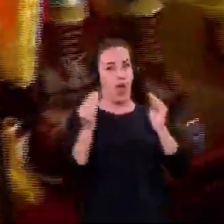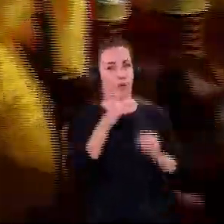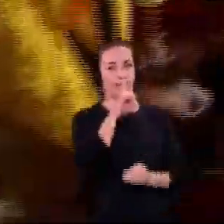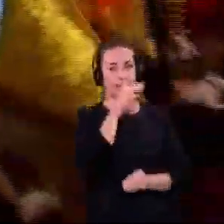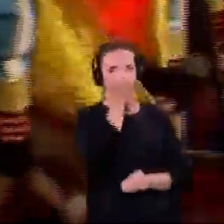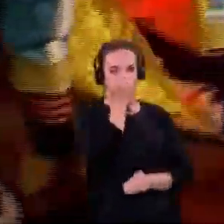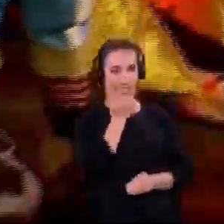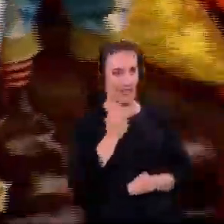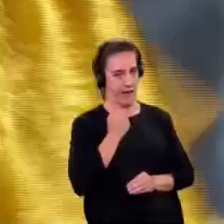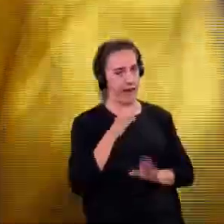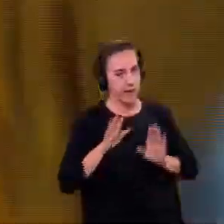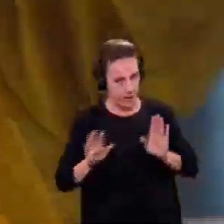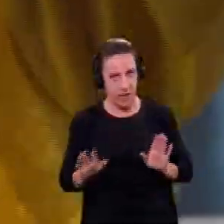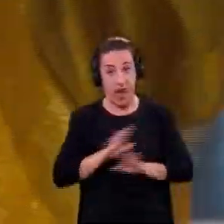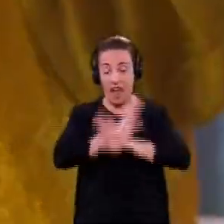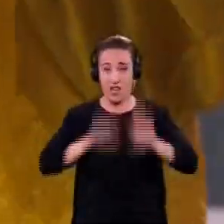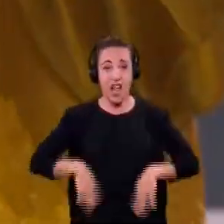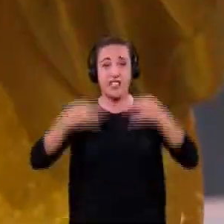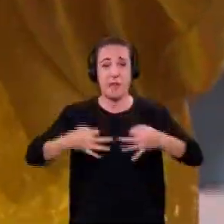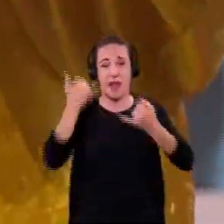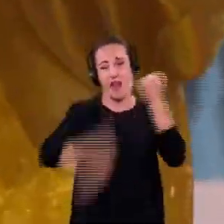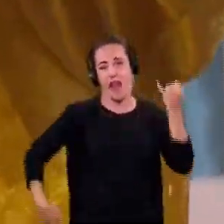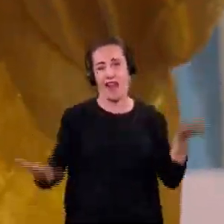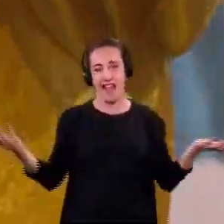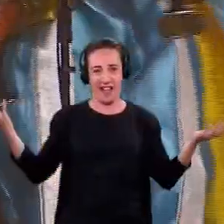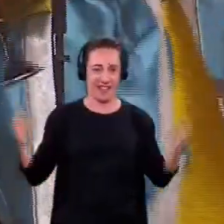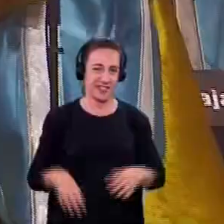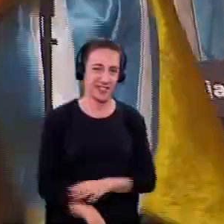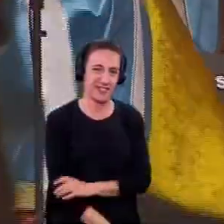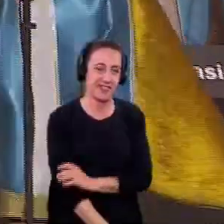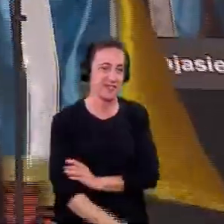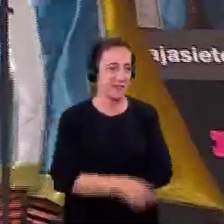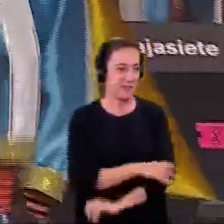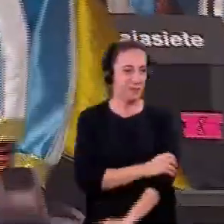se calle, que al final siempre la cara.